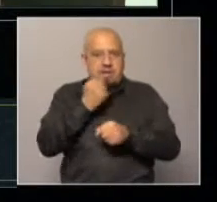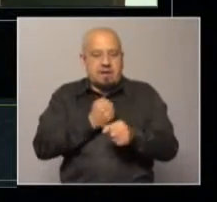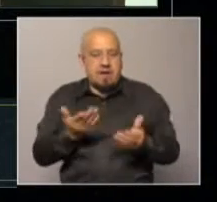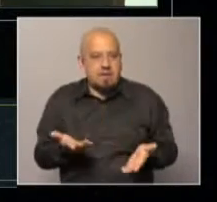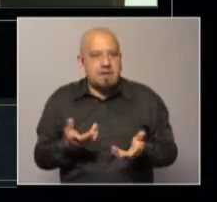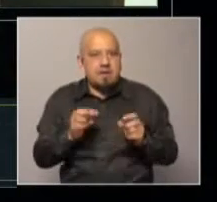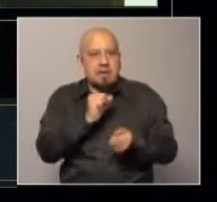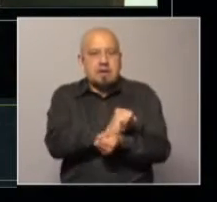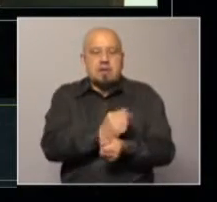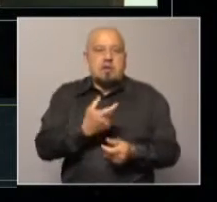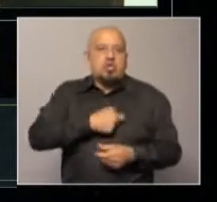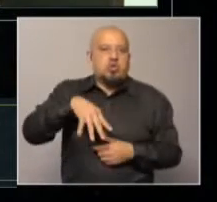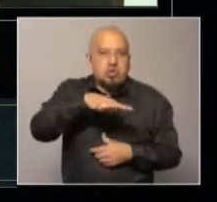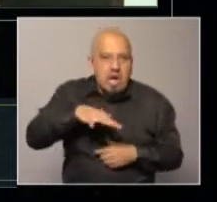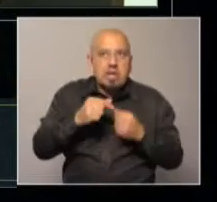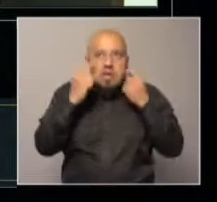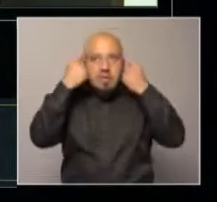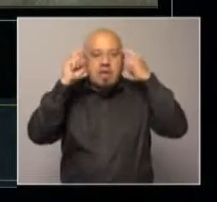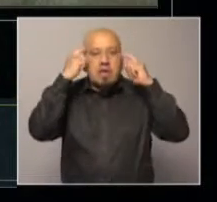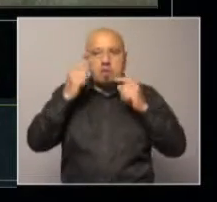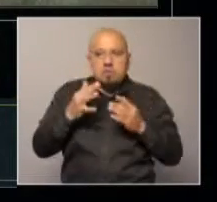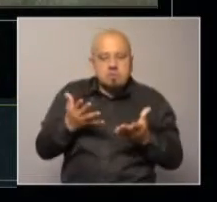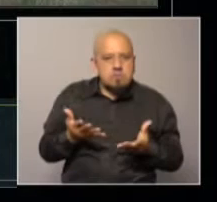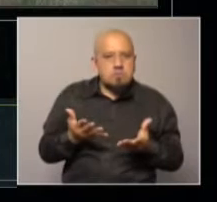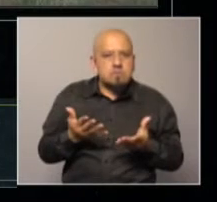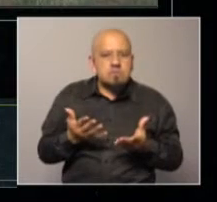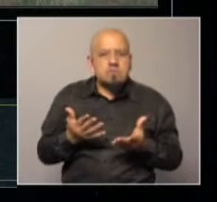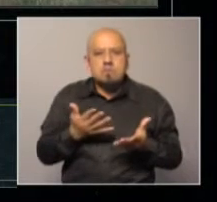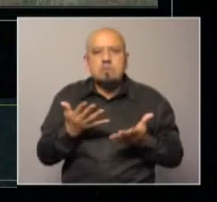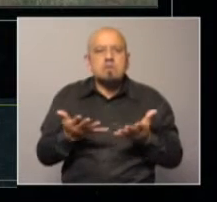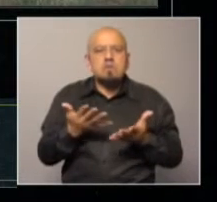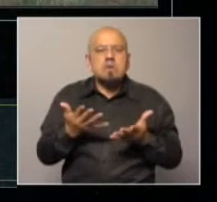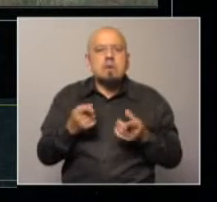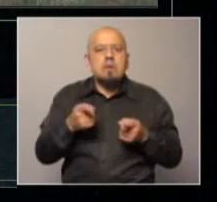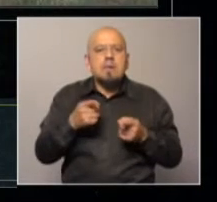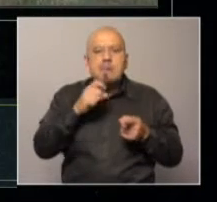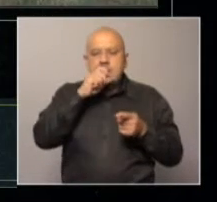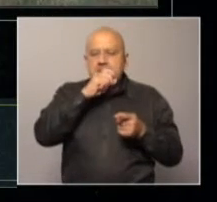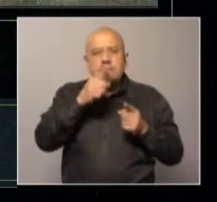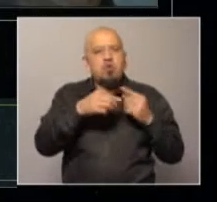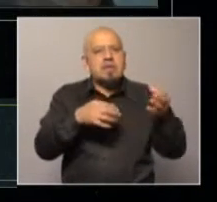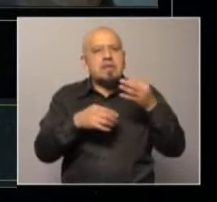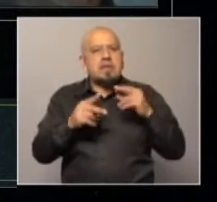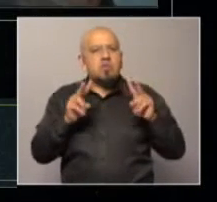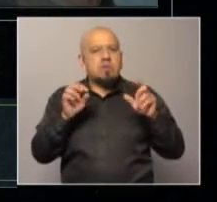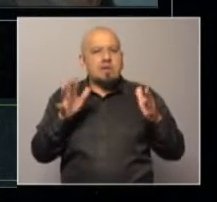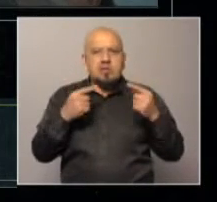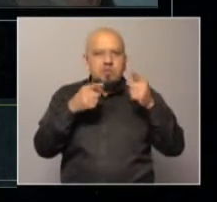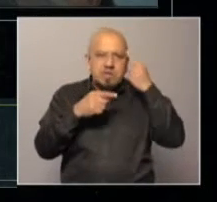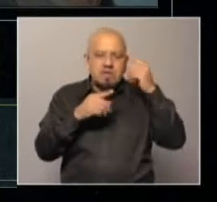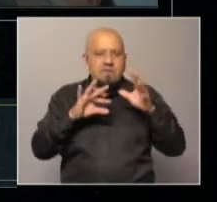trabaja en algo más social, en reinserción. ¿Qué desafío representa esto? Vos dijiste que tenía un enfoque más empresarial que